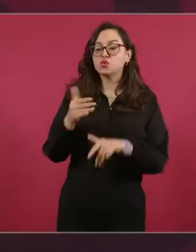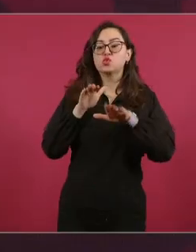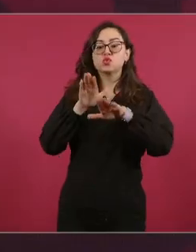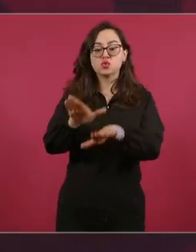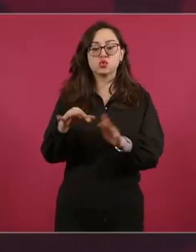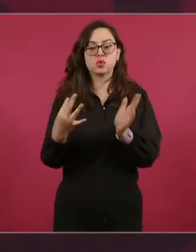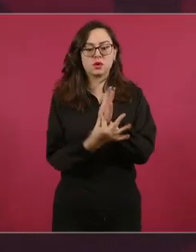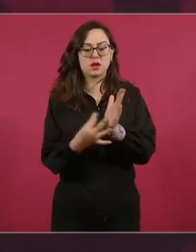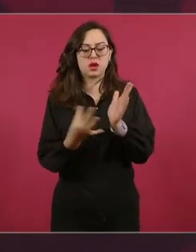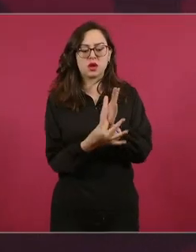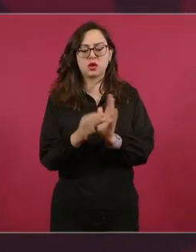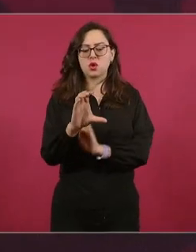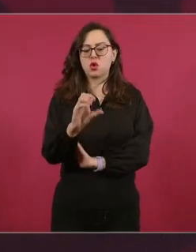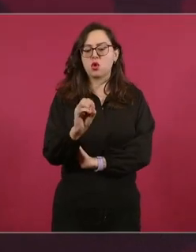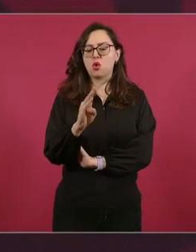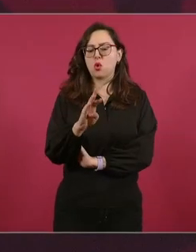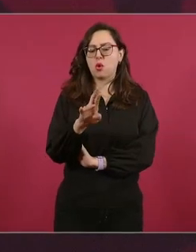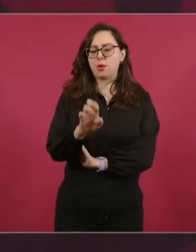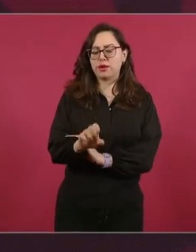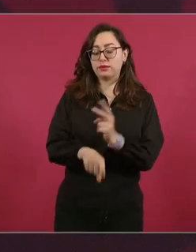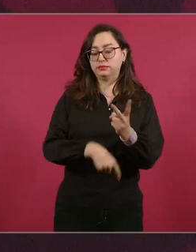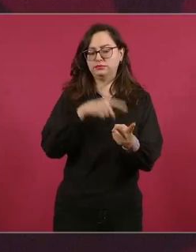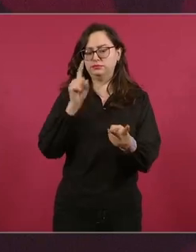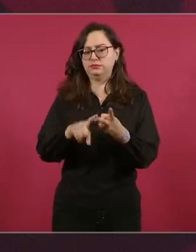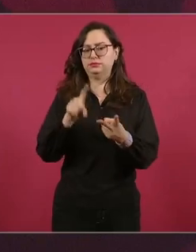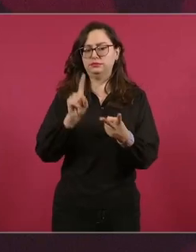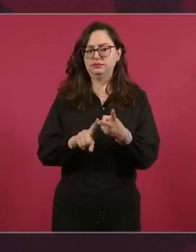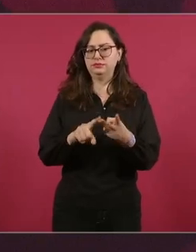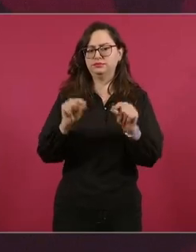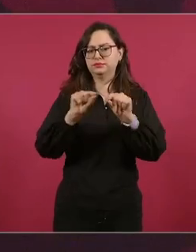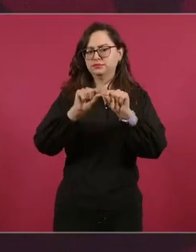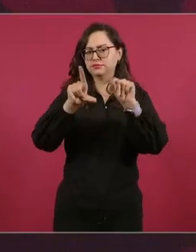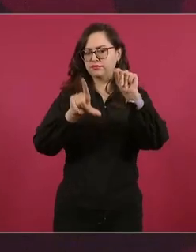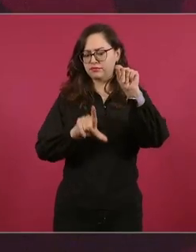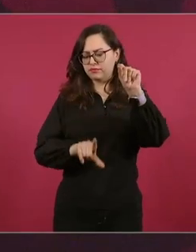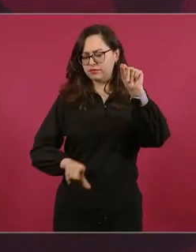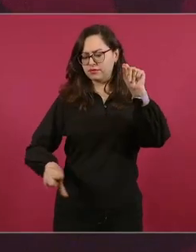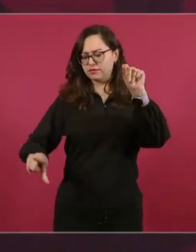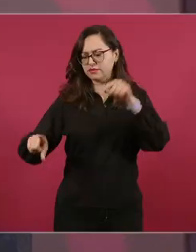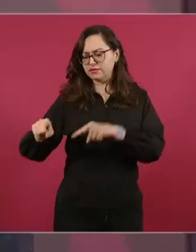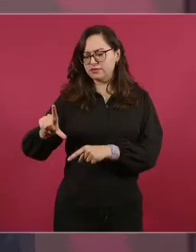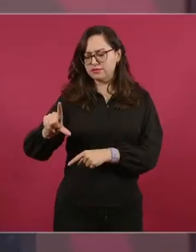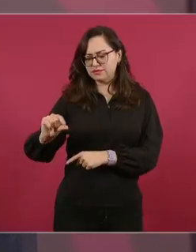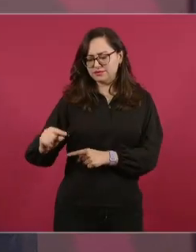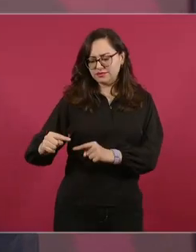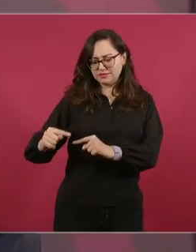el paso del Pacífico al Atlántico,